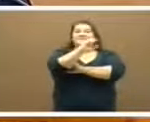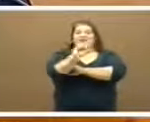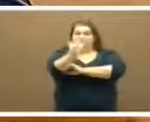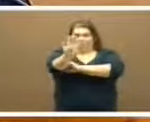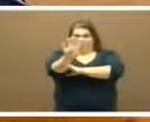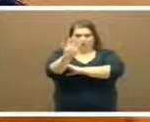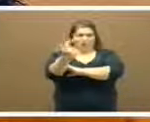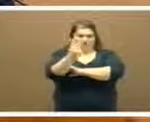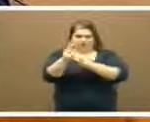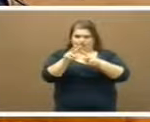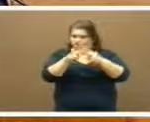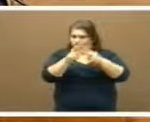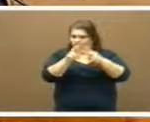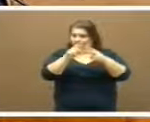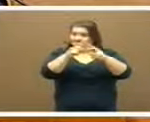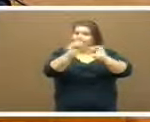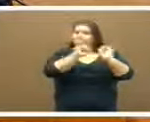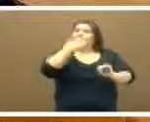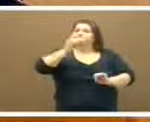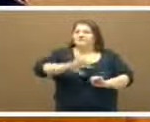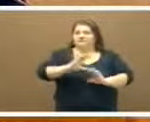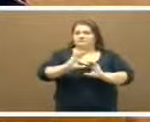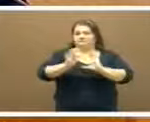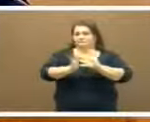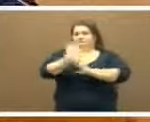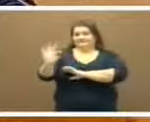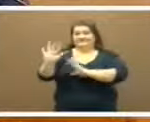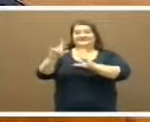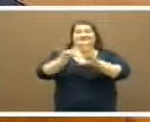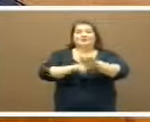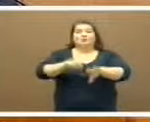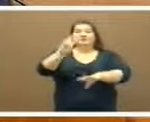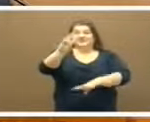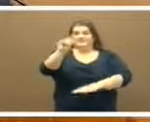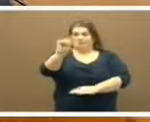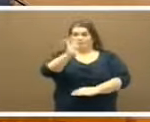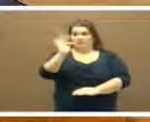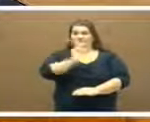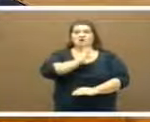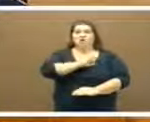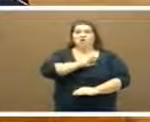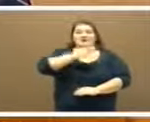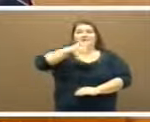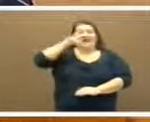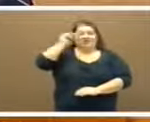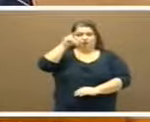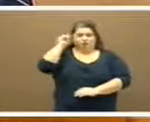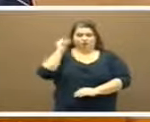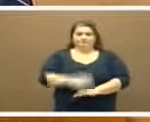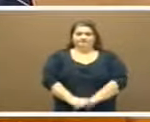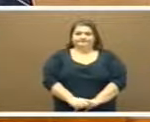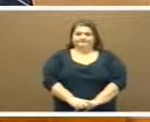104, respectivamente. Para la defensa de las mismas tiene la palabra por tiempo de 3 minutos. El señor Casco Ruiz.